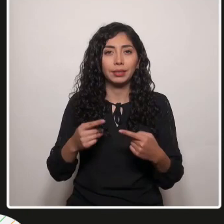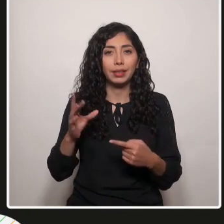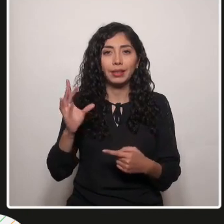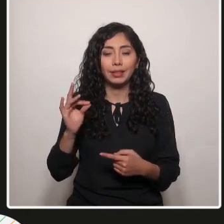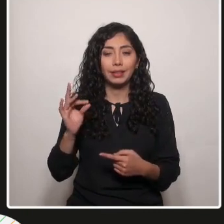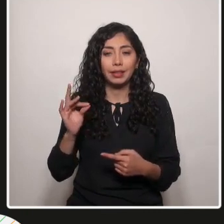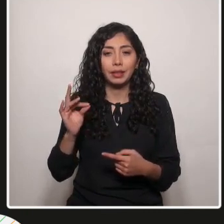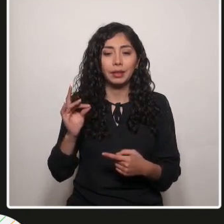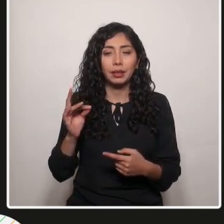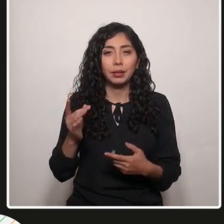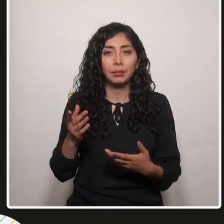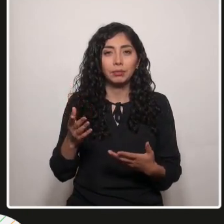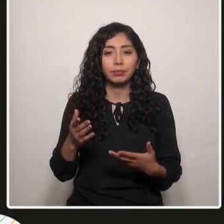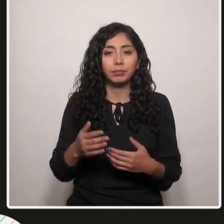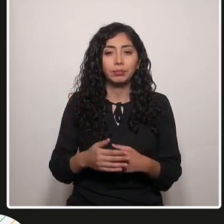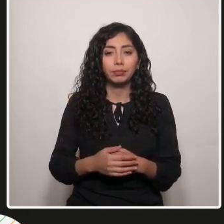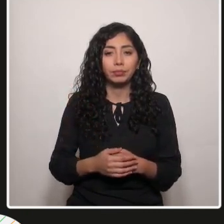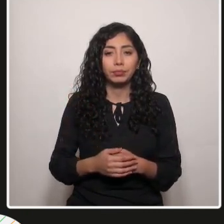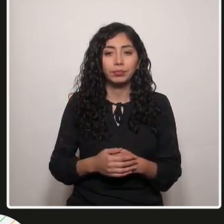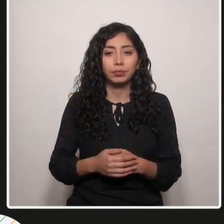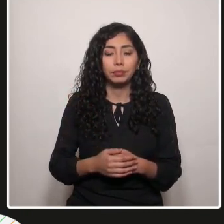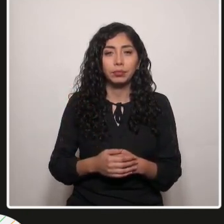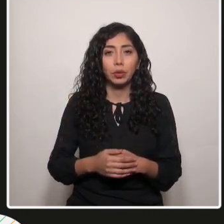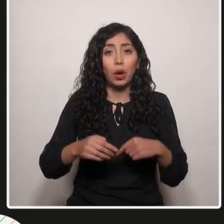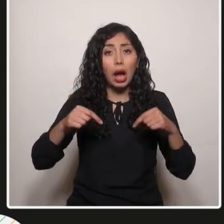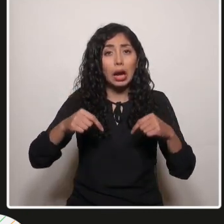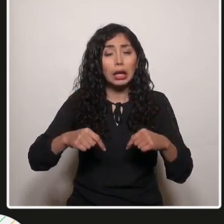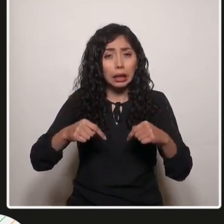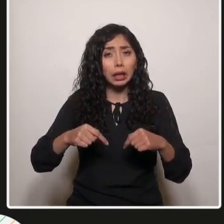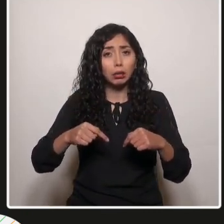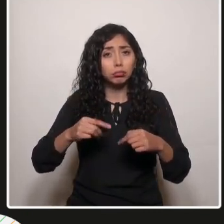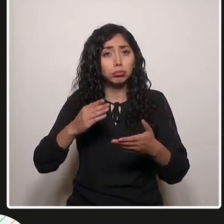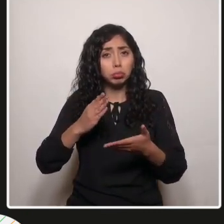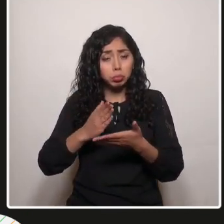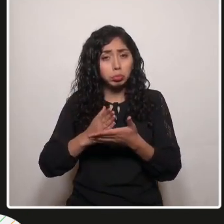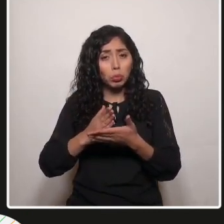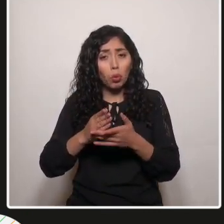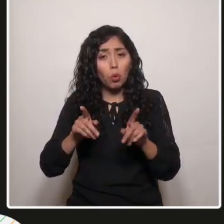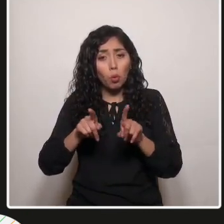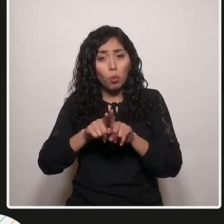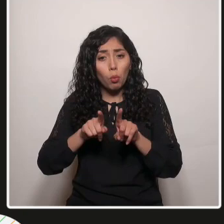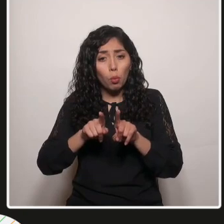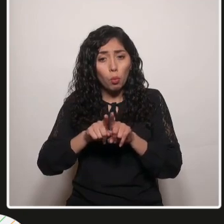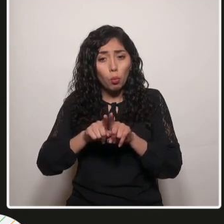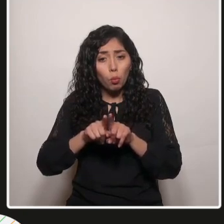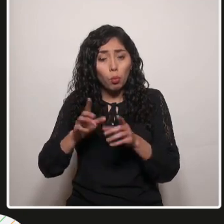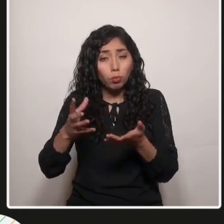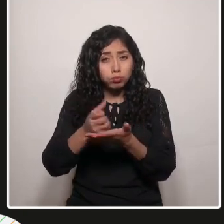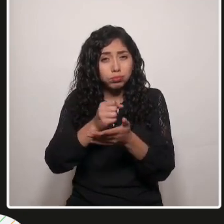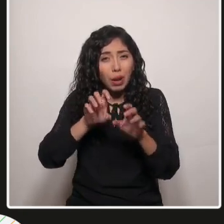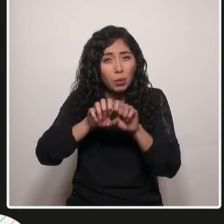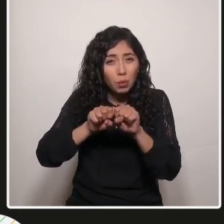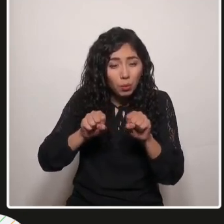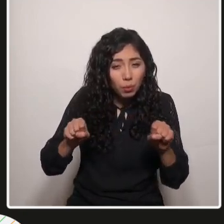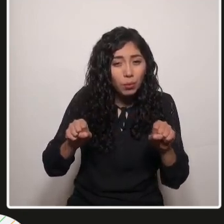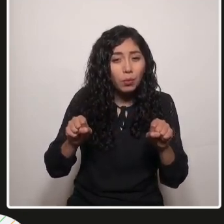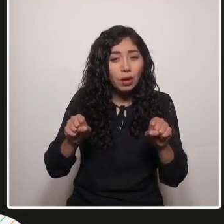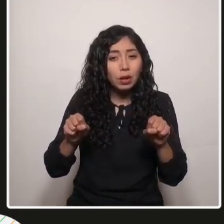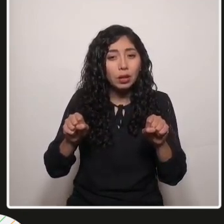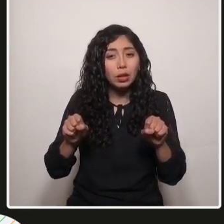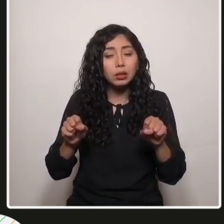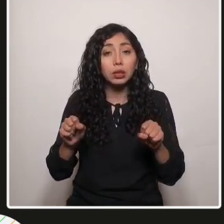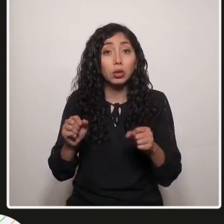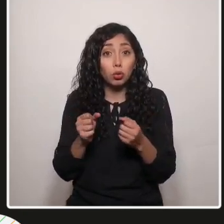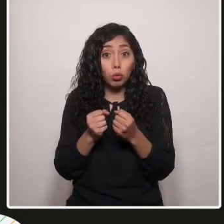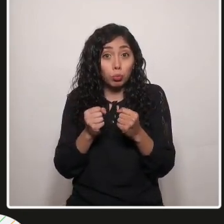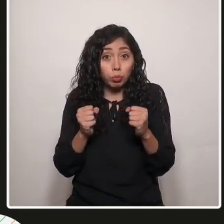están hablando ustedes. Yo creo que aquí no hay que perder el sentido común, aquí no hay que perder la urgencia de esto. Si no tenemos la capacidad